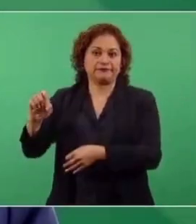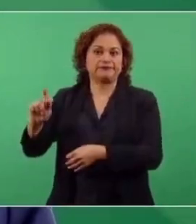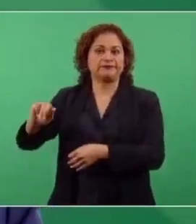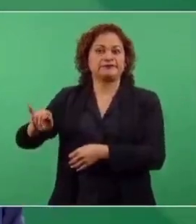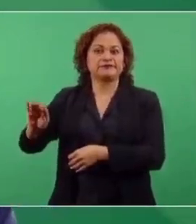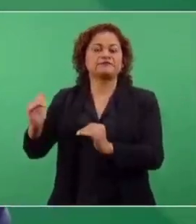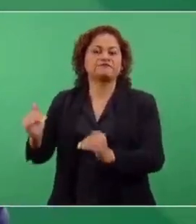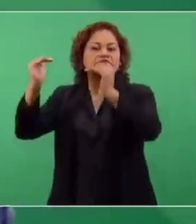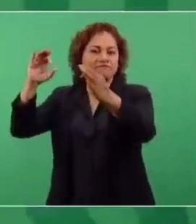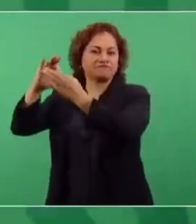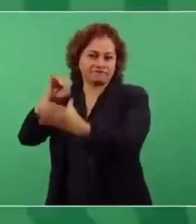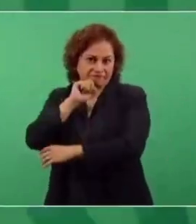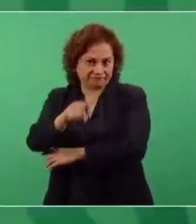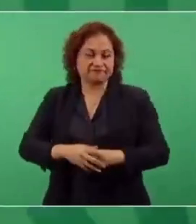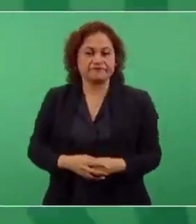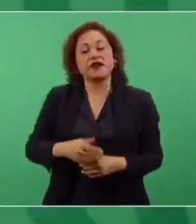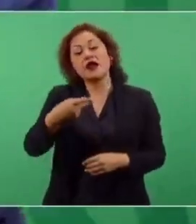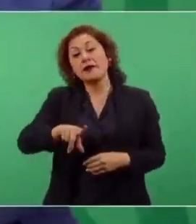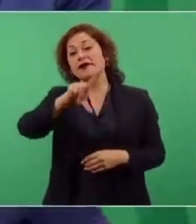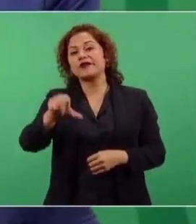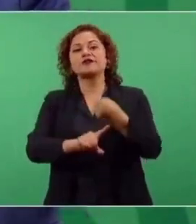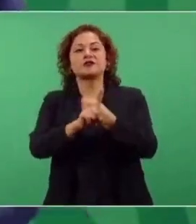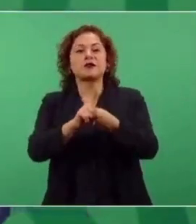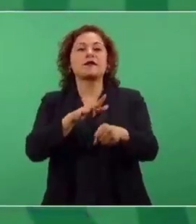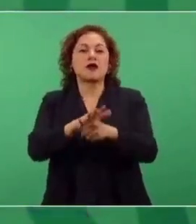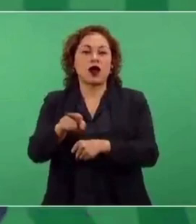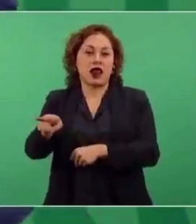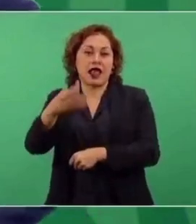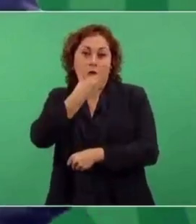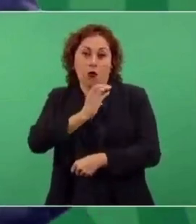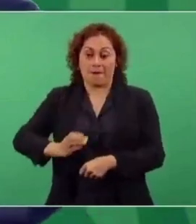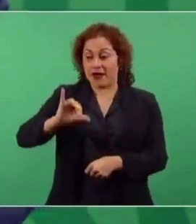fraude. El problema estuvo después de que al ganar el señor Juan, pues ya no quería